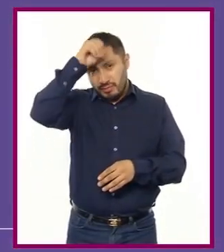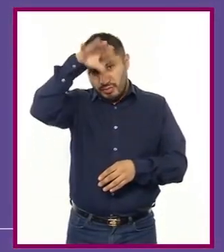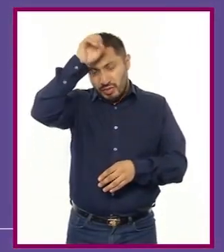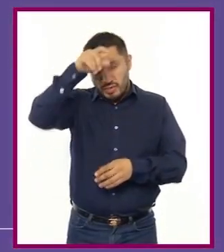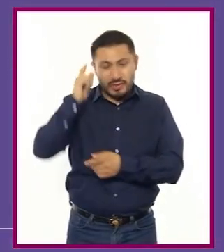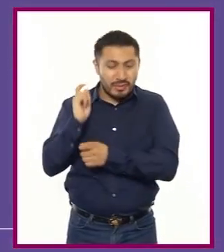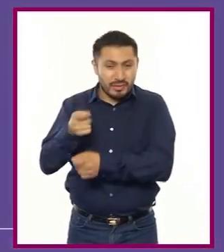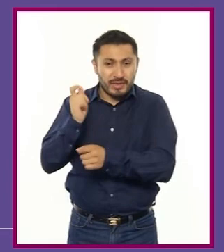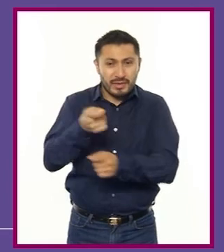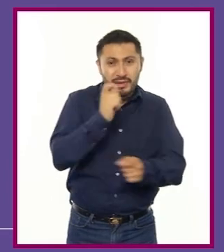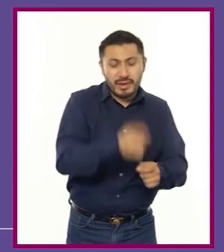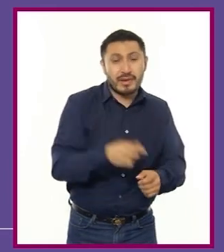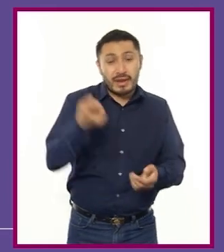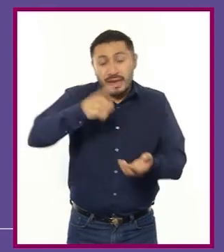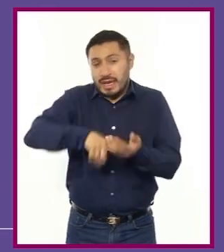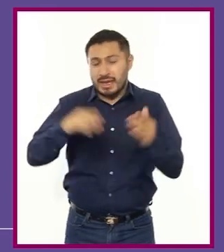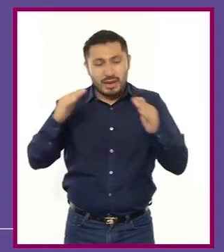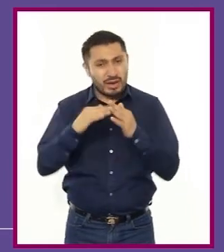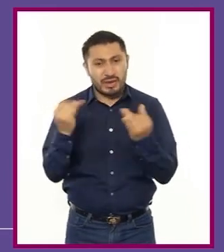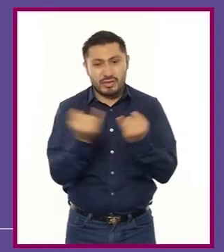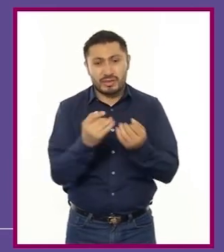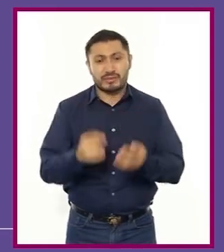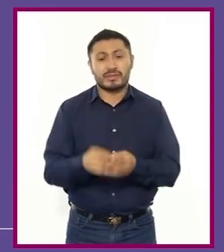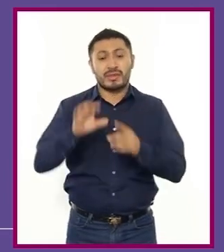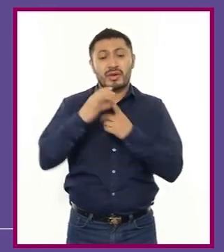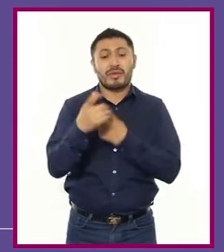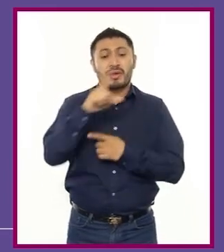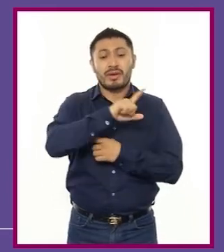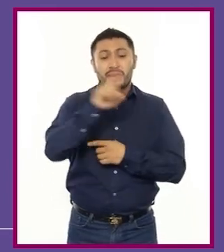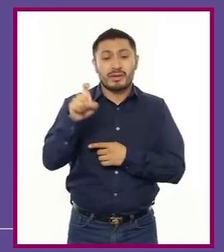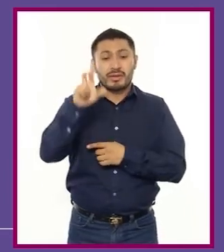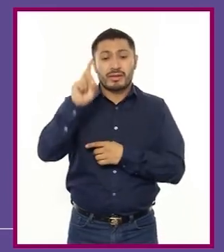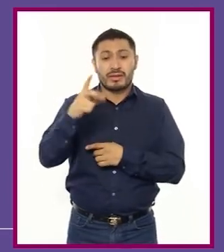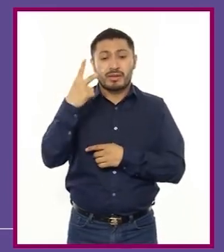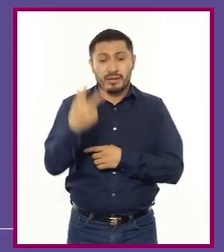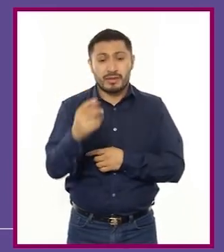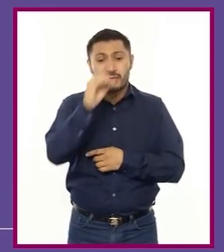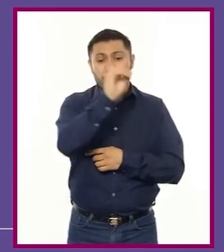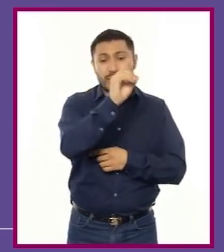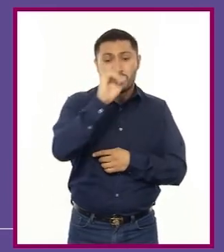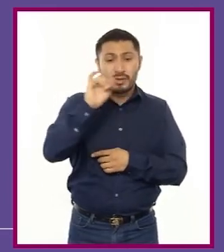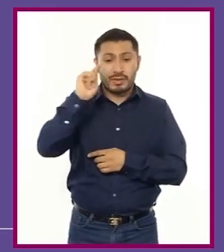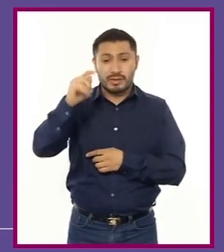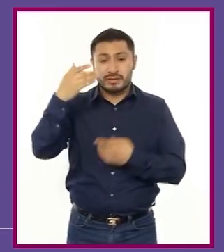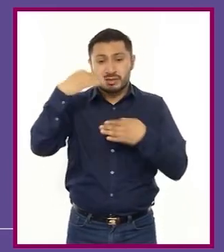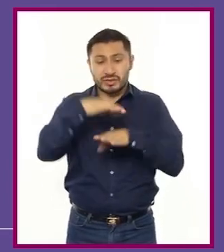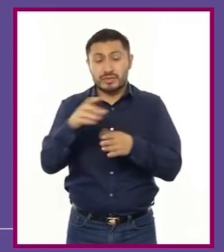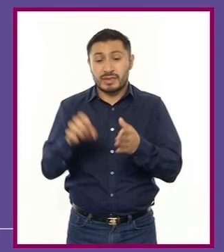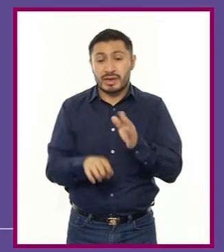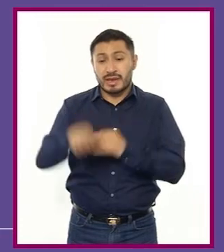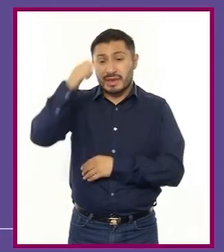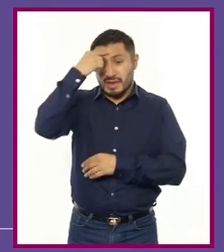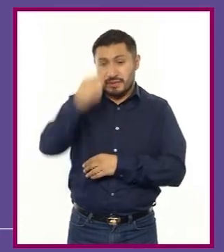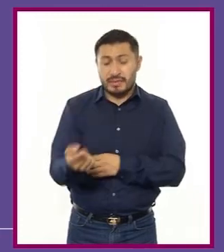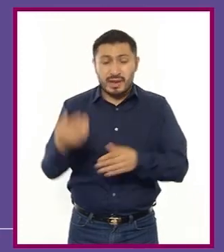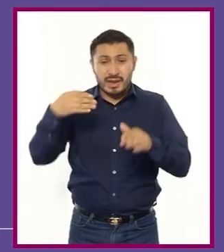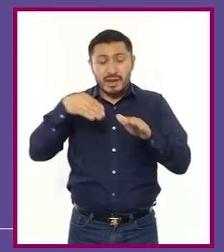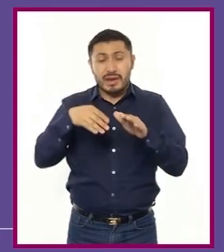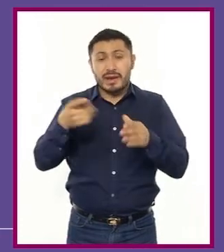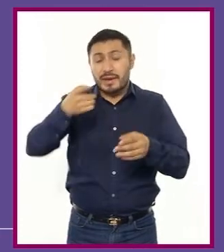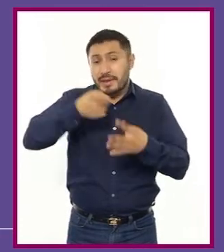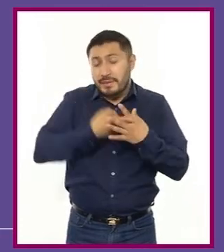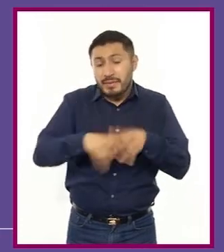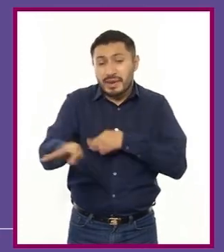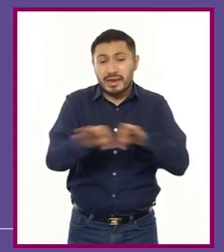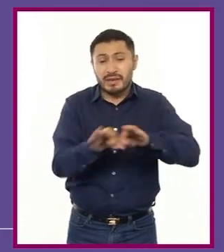Convenio 138 de la OIT sobre la edad mínima de admisión al empleo. Ratificación